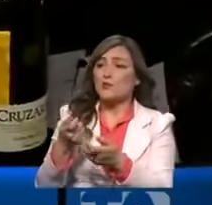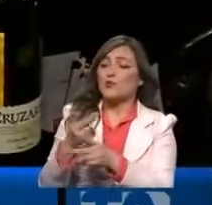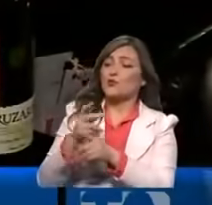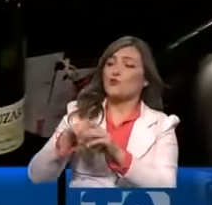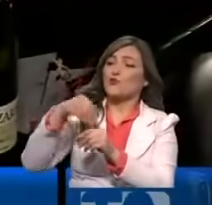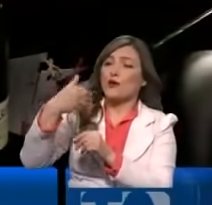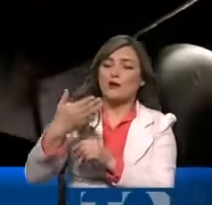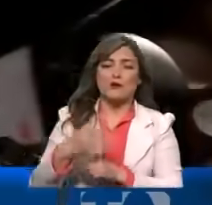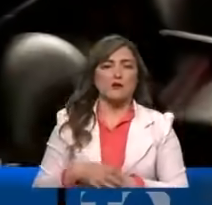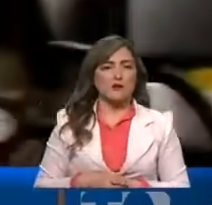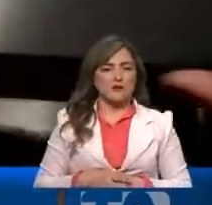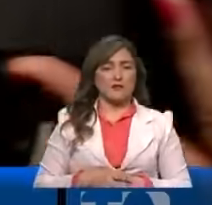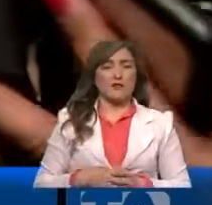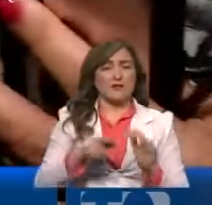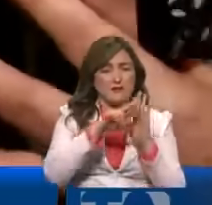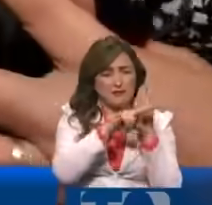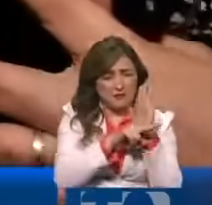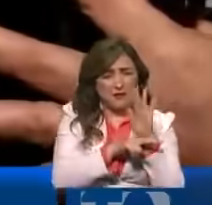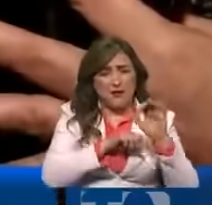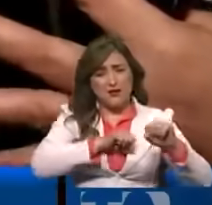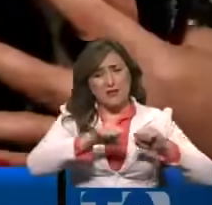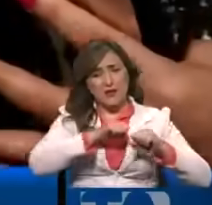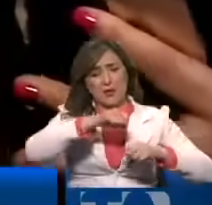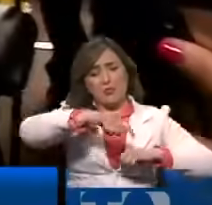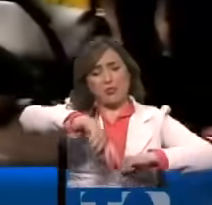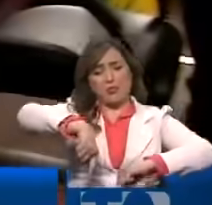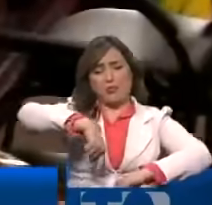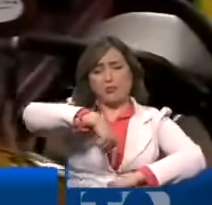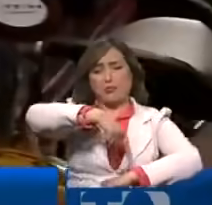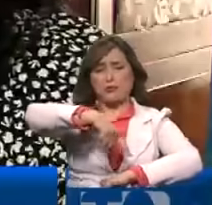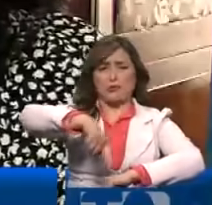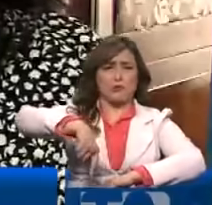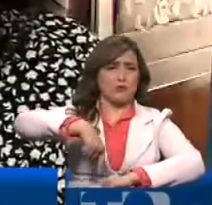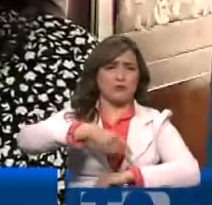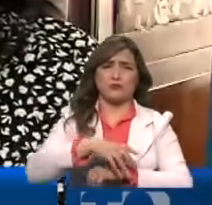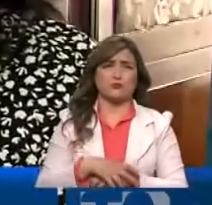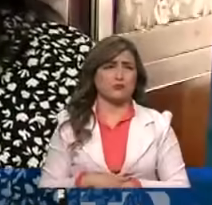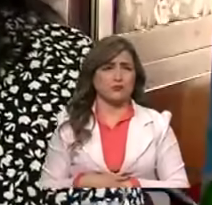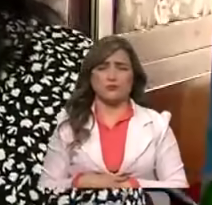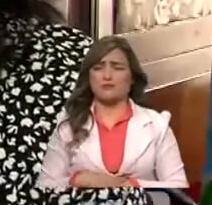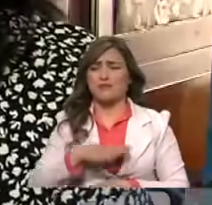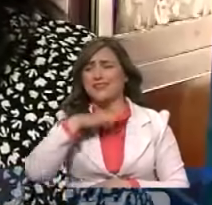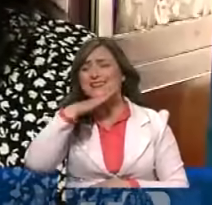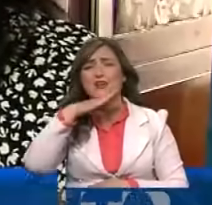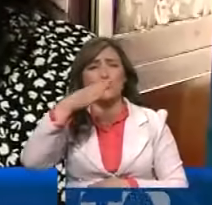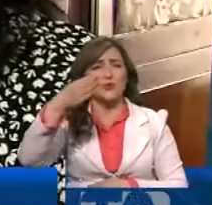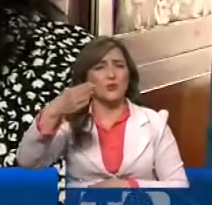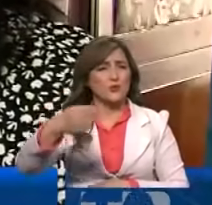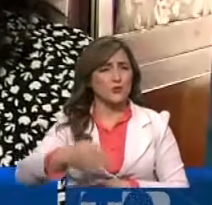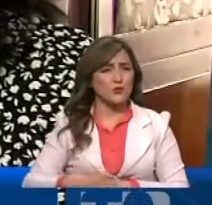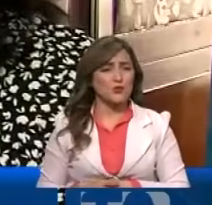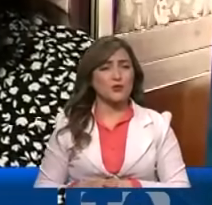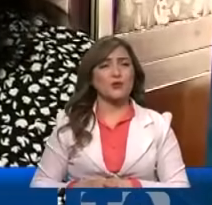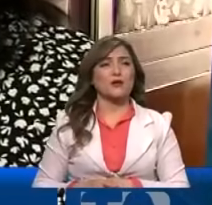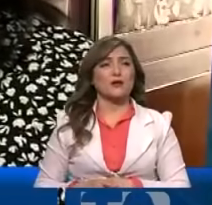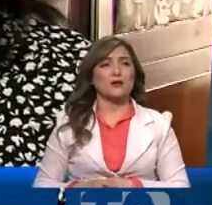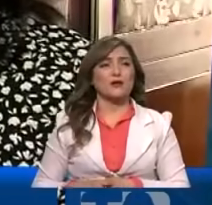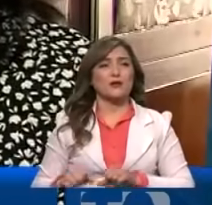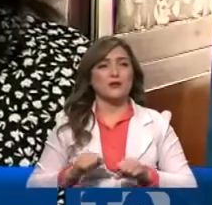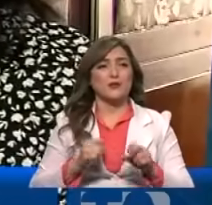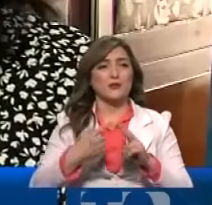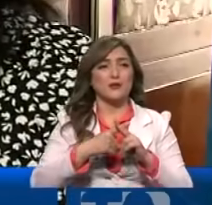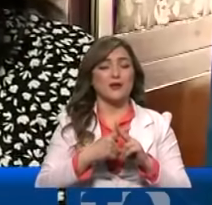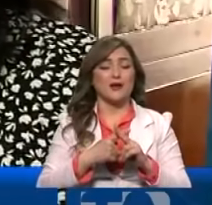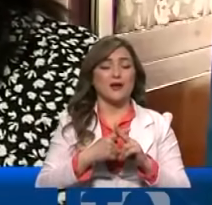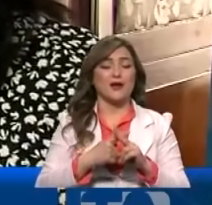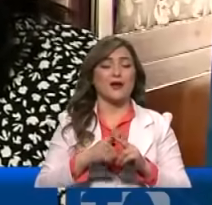trámites que debe cumplir para eso se ha convertido en un camino interminable. Bueno, en realidad son tantos los trámites. Si usted empieza con el registro